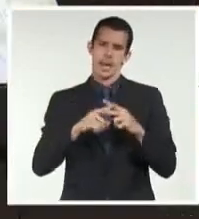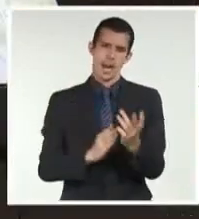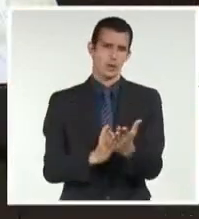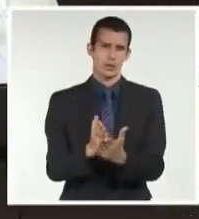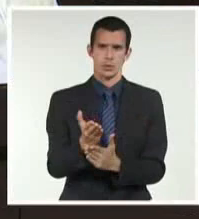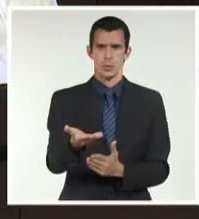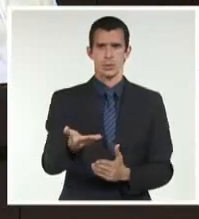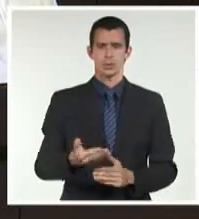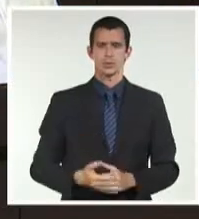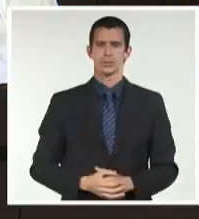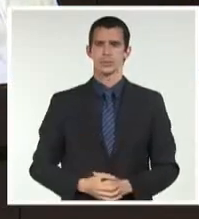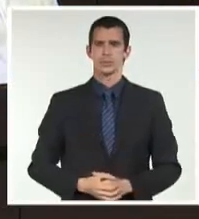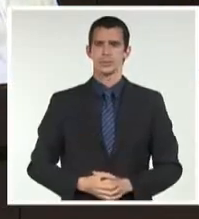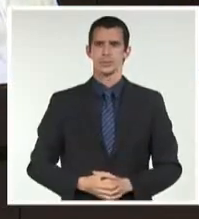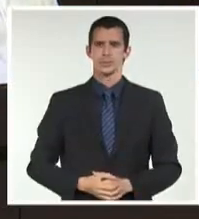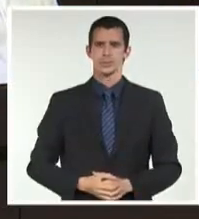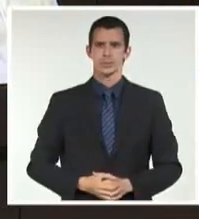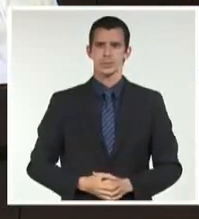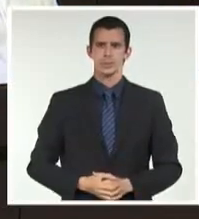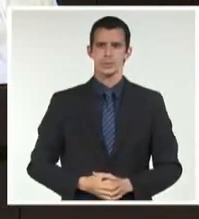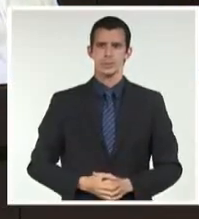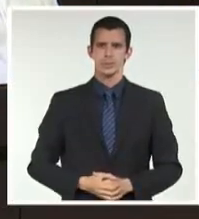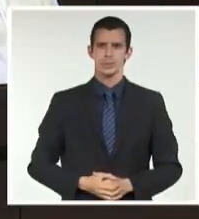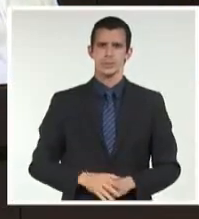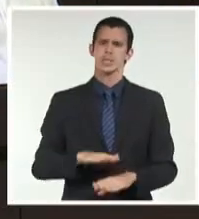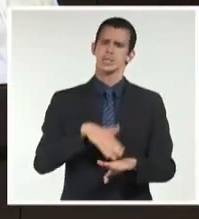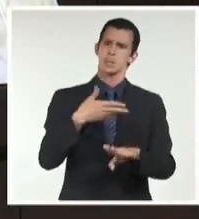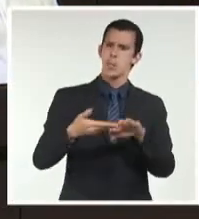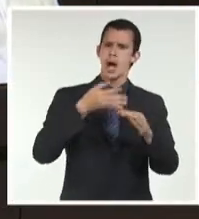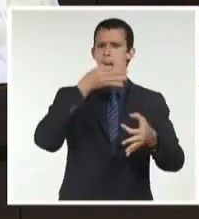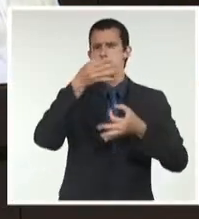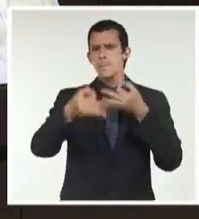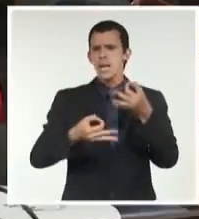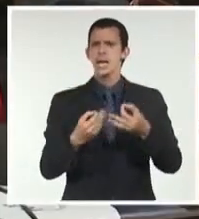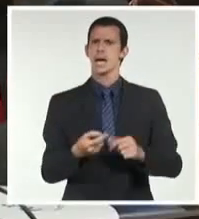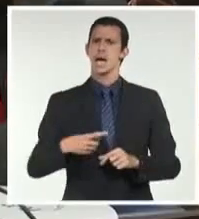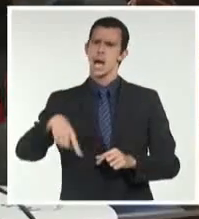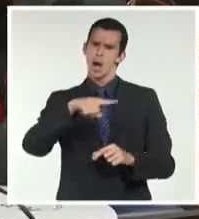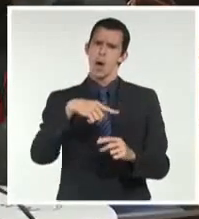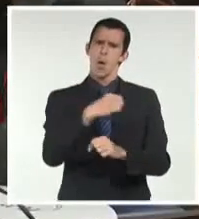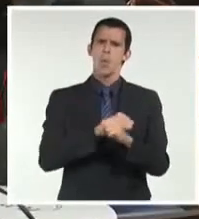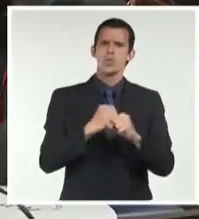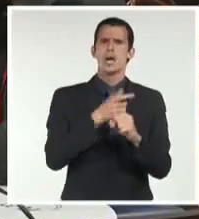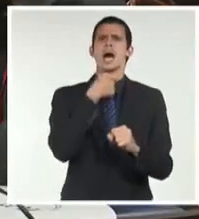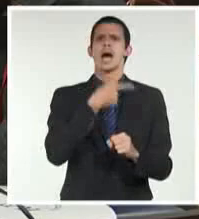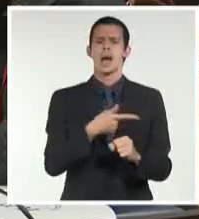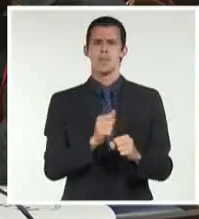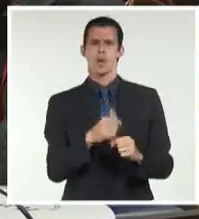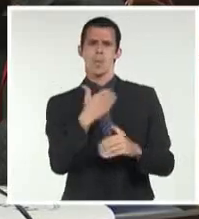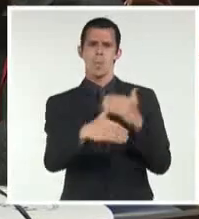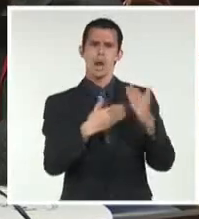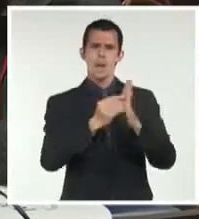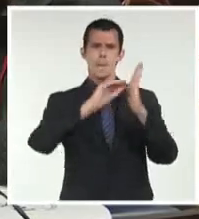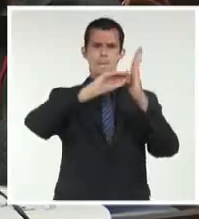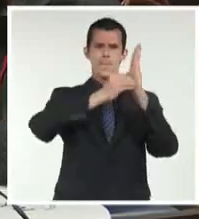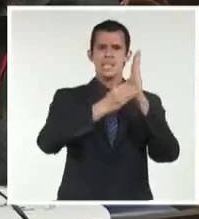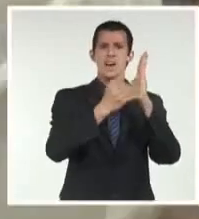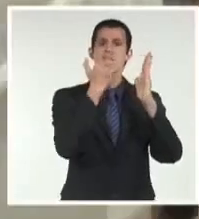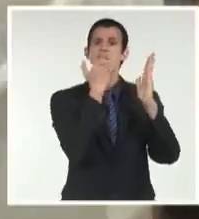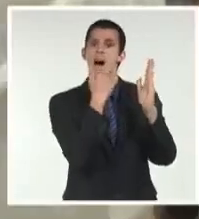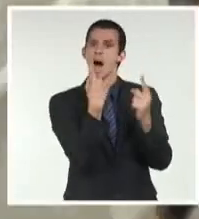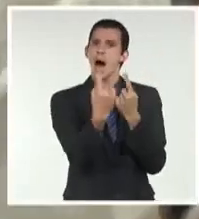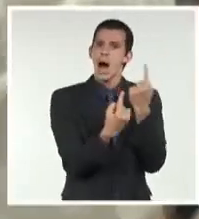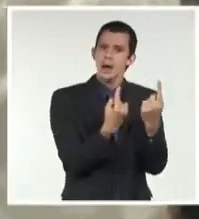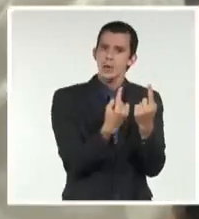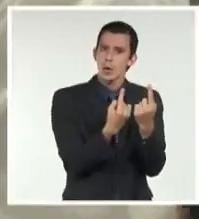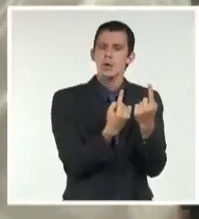sector para restablecer cargas en el menor tiempo posible cuando ocurre una avería y en los